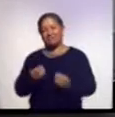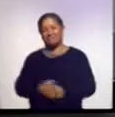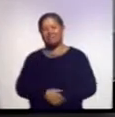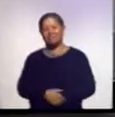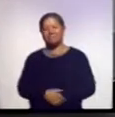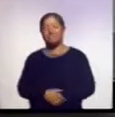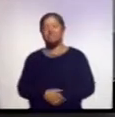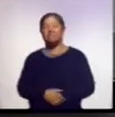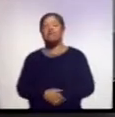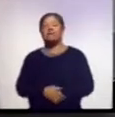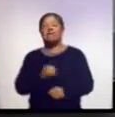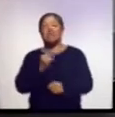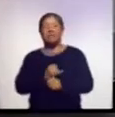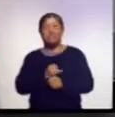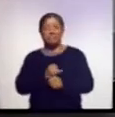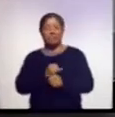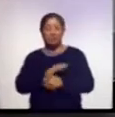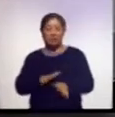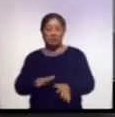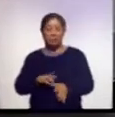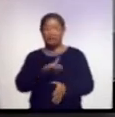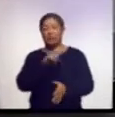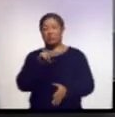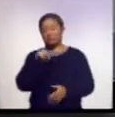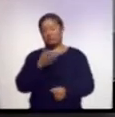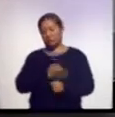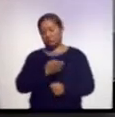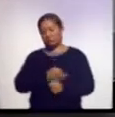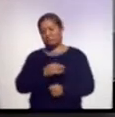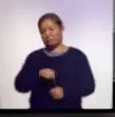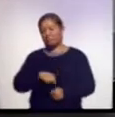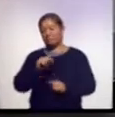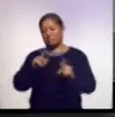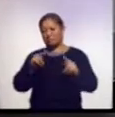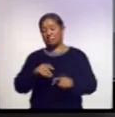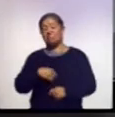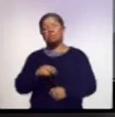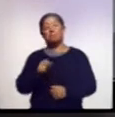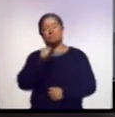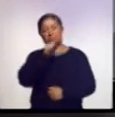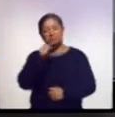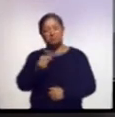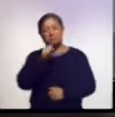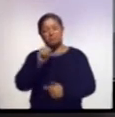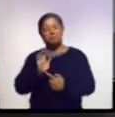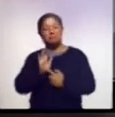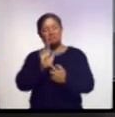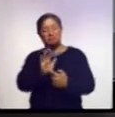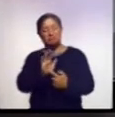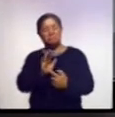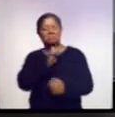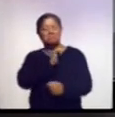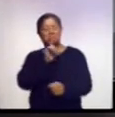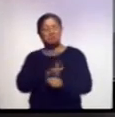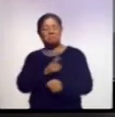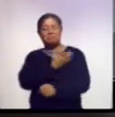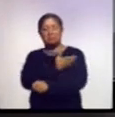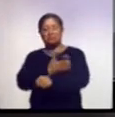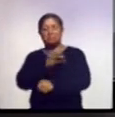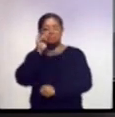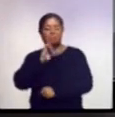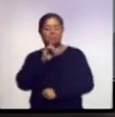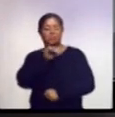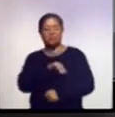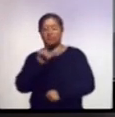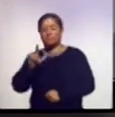Y mire, vamos a más información local, porque a continuación le presentamos un reportaje especial de mi compañera Mariana Lovera sobre